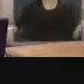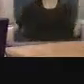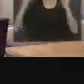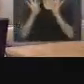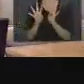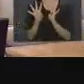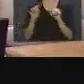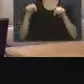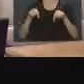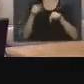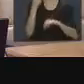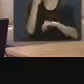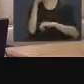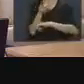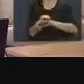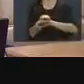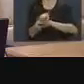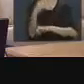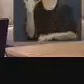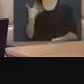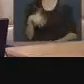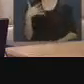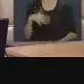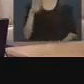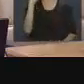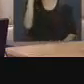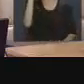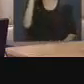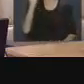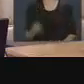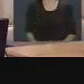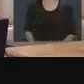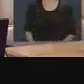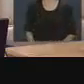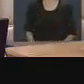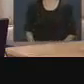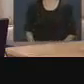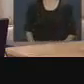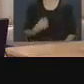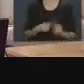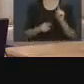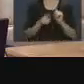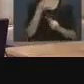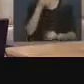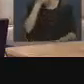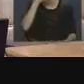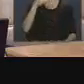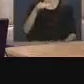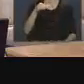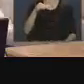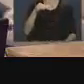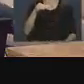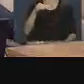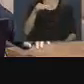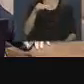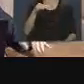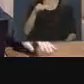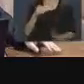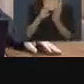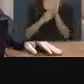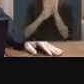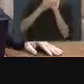día viendo esta important sesión sean mis primeras palabras para citar la